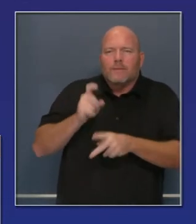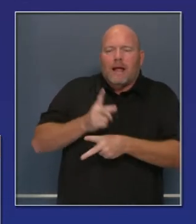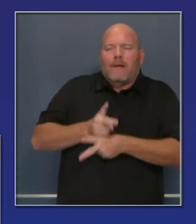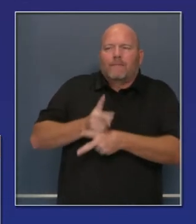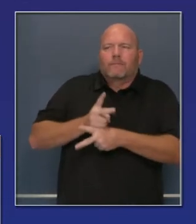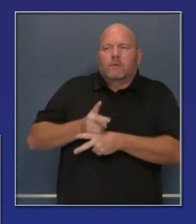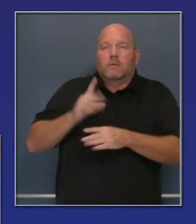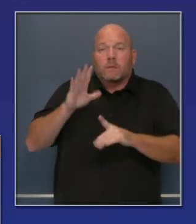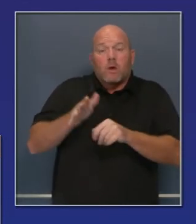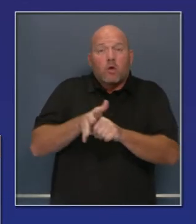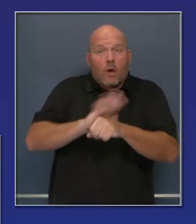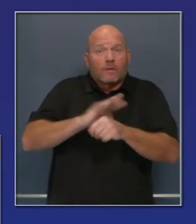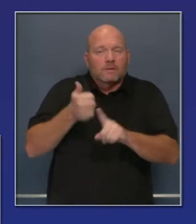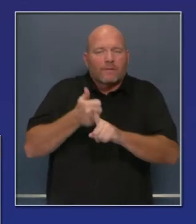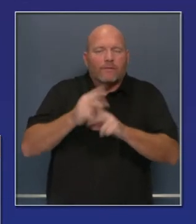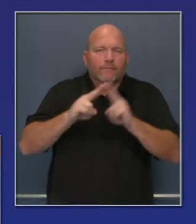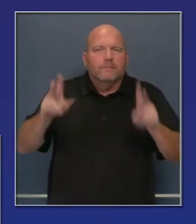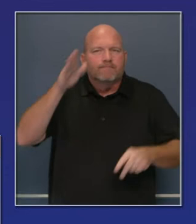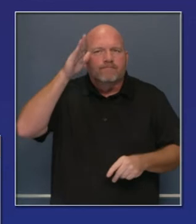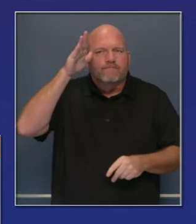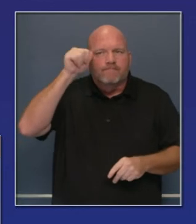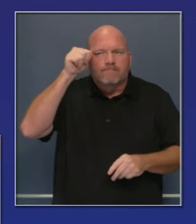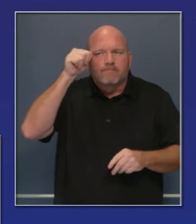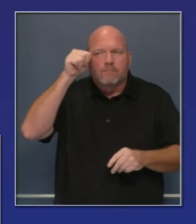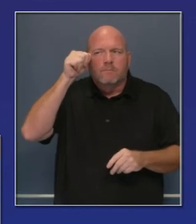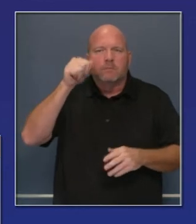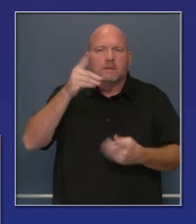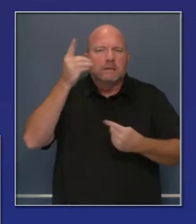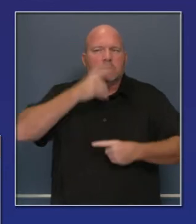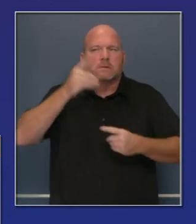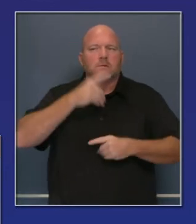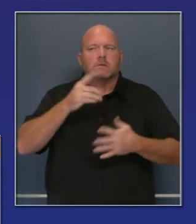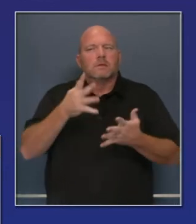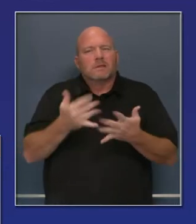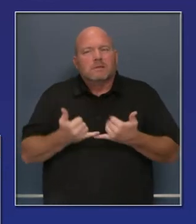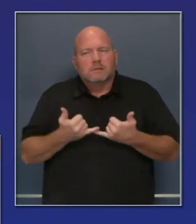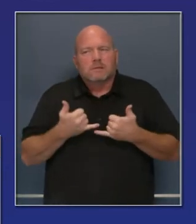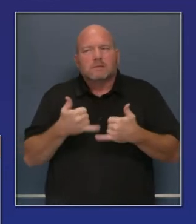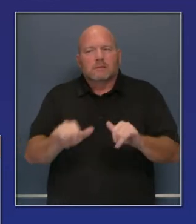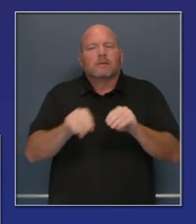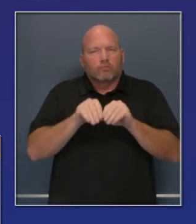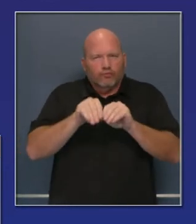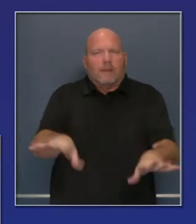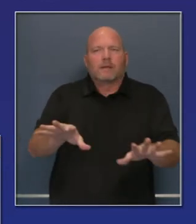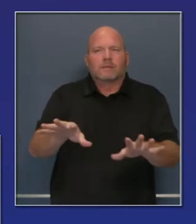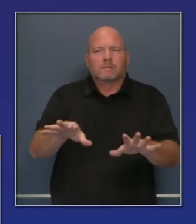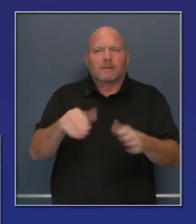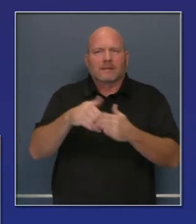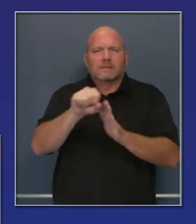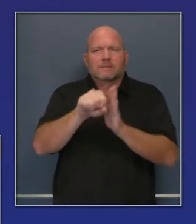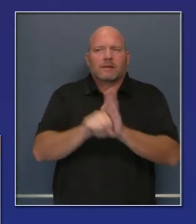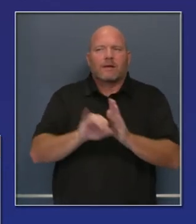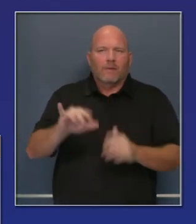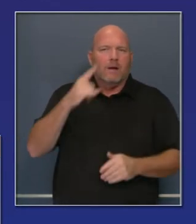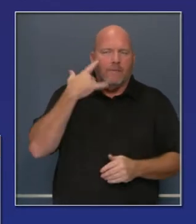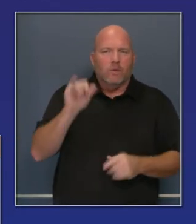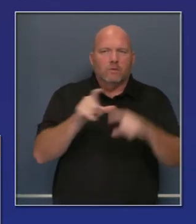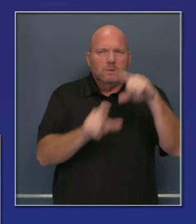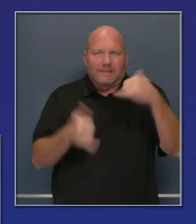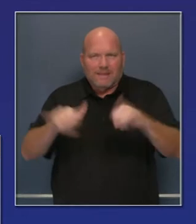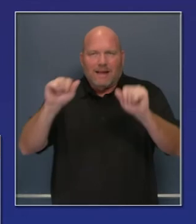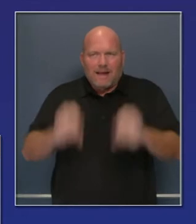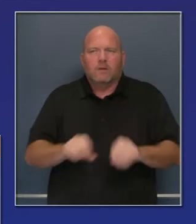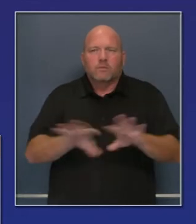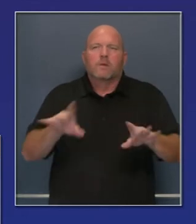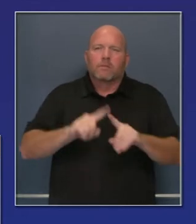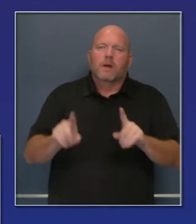recordatorio sombrío de lo terca que es esta enfermedad y cuán prevalente sigue estando aquí en el estado de California,